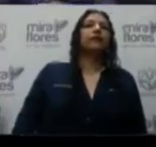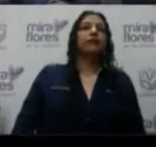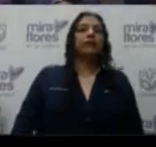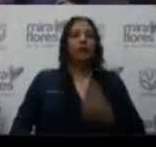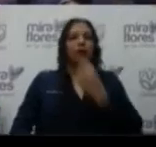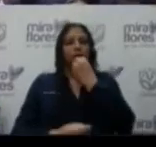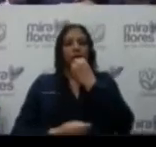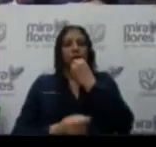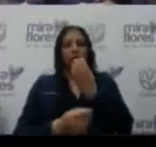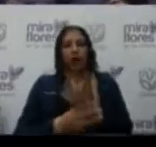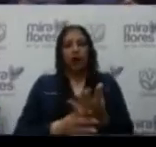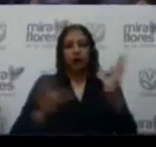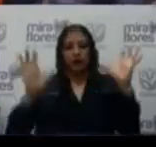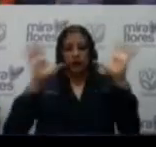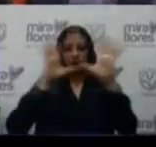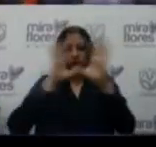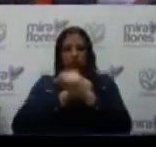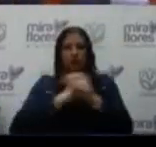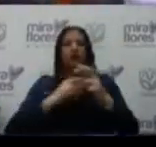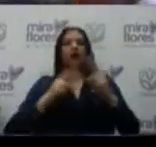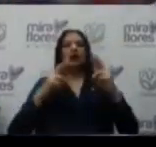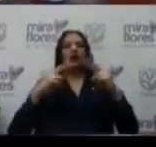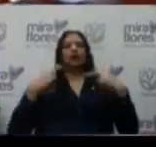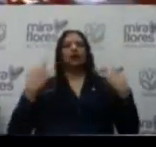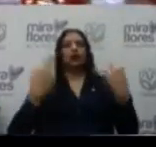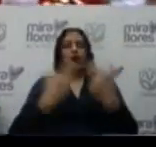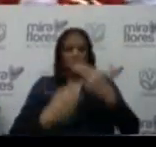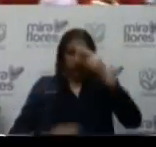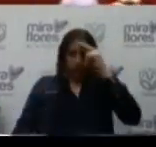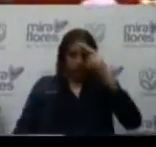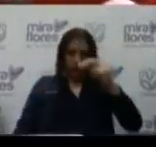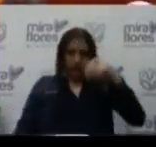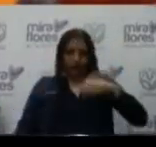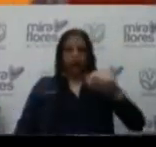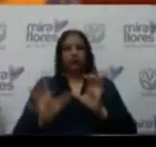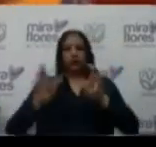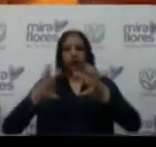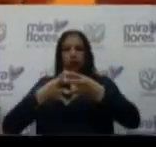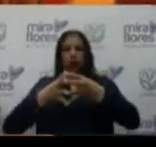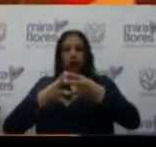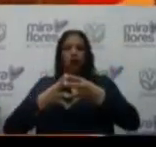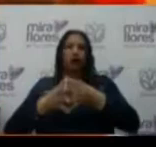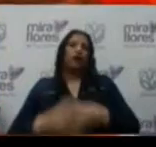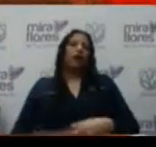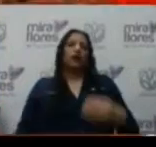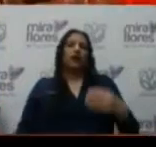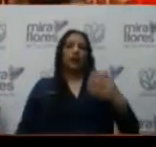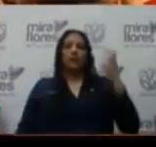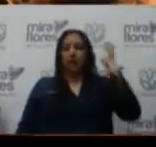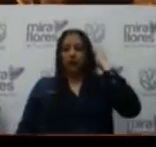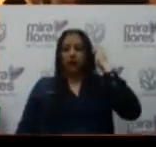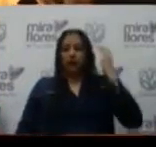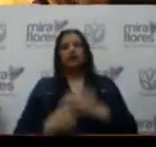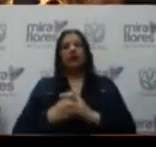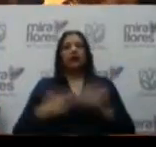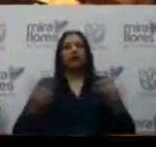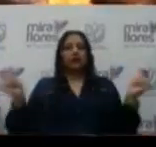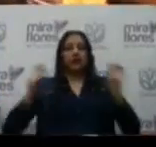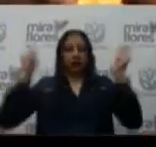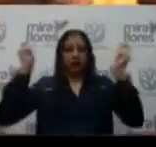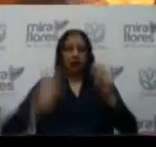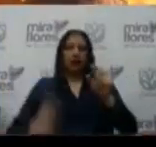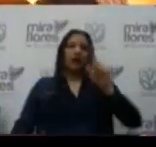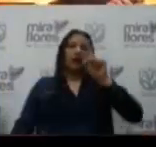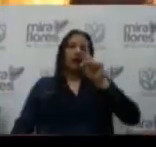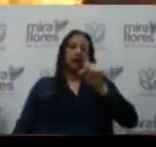Muy buenas noches. Sesión solemne del Consejo Municipal de Miraflores al conmemorarse el